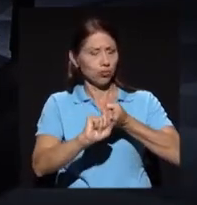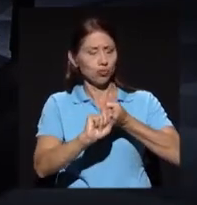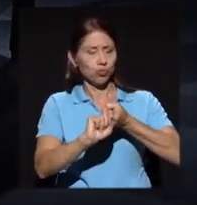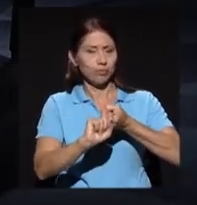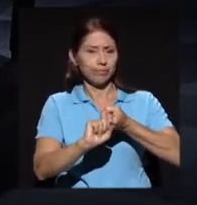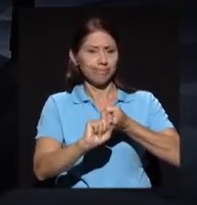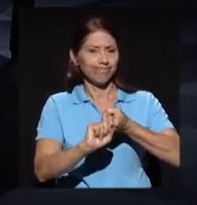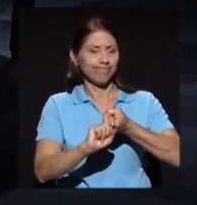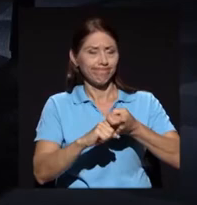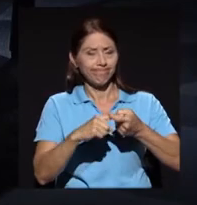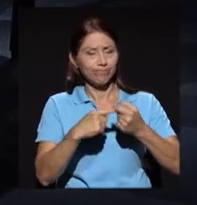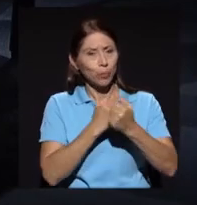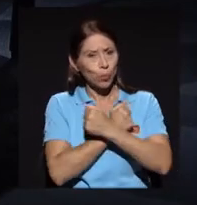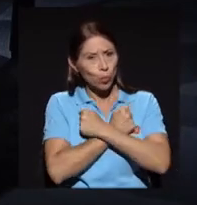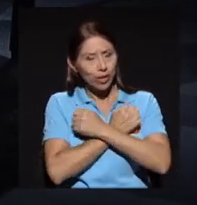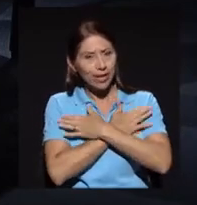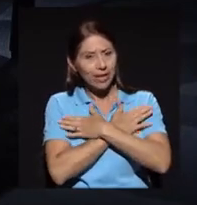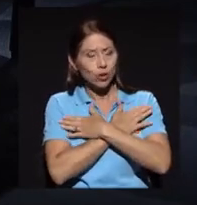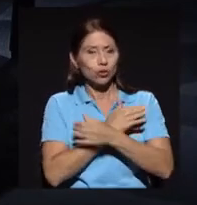queridos,